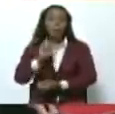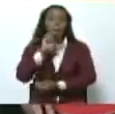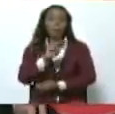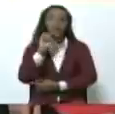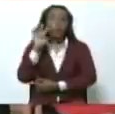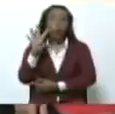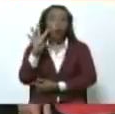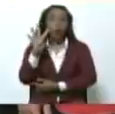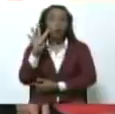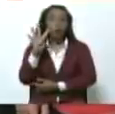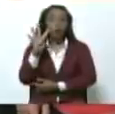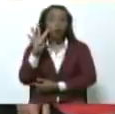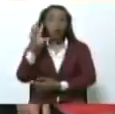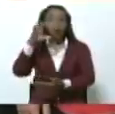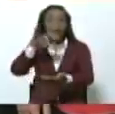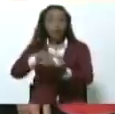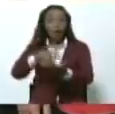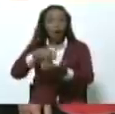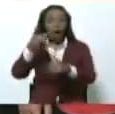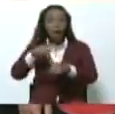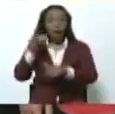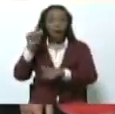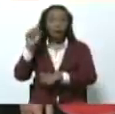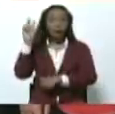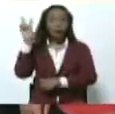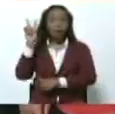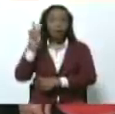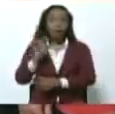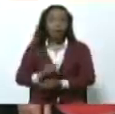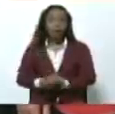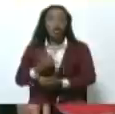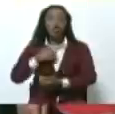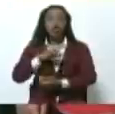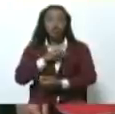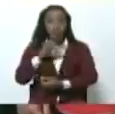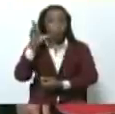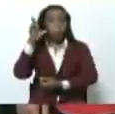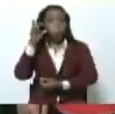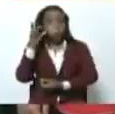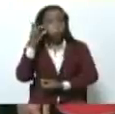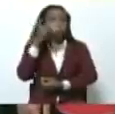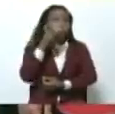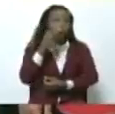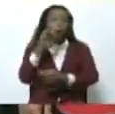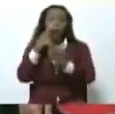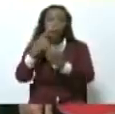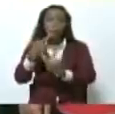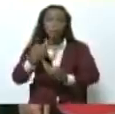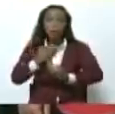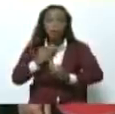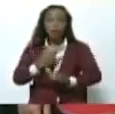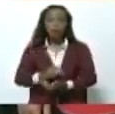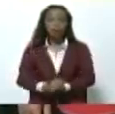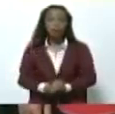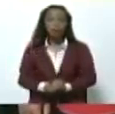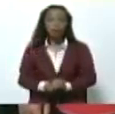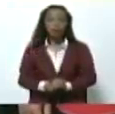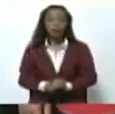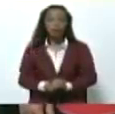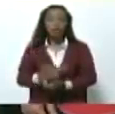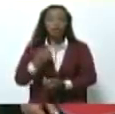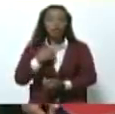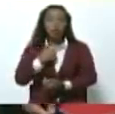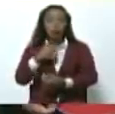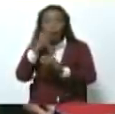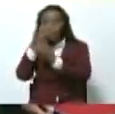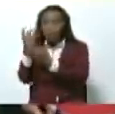24 entidades federales. Hemos escuchado los resultados, he invitado